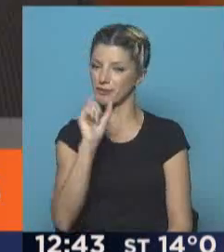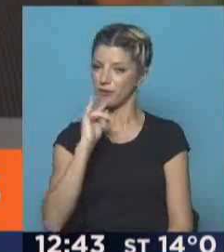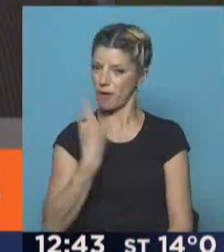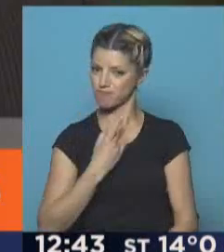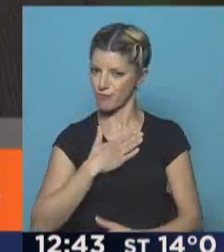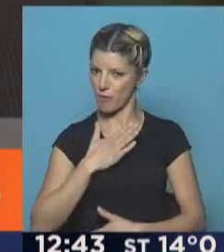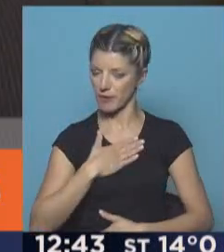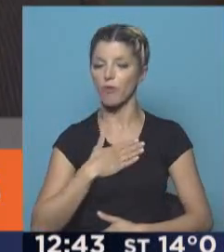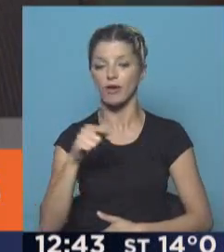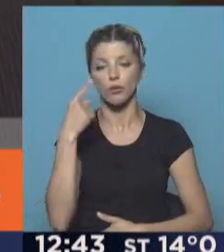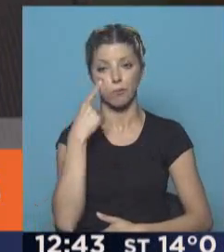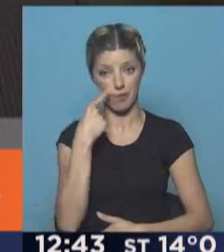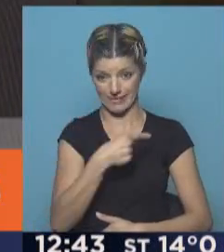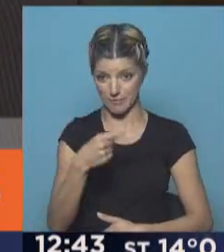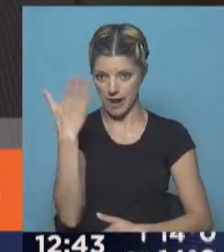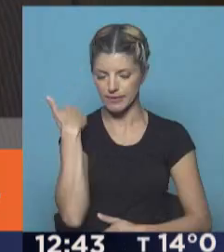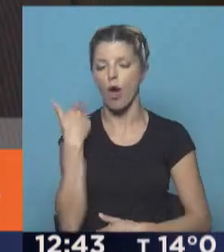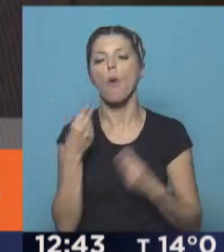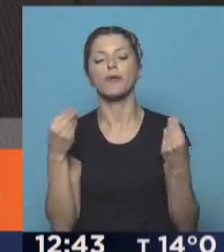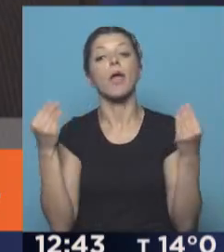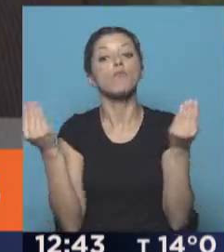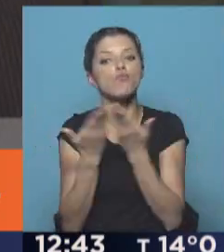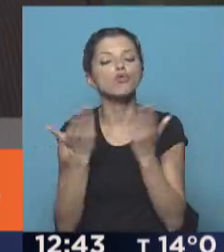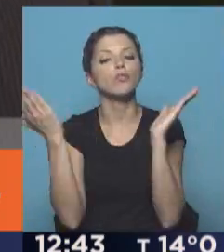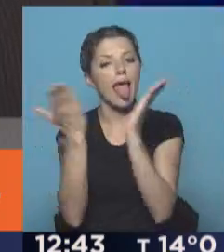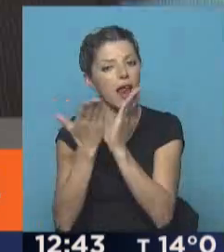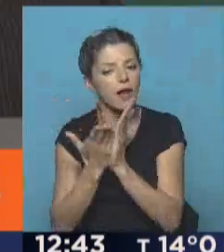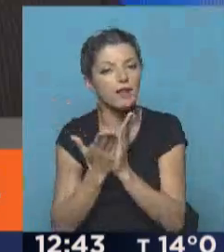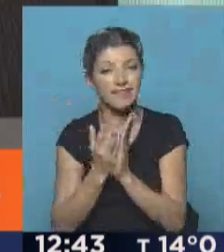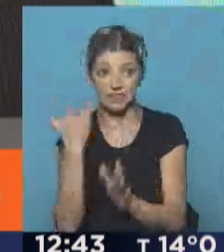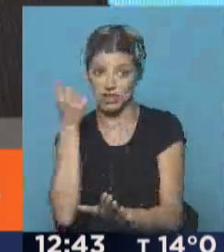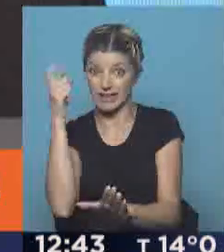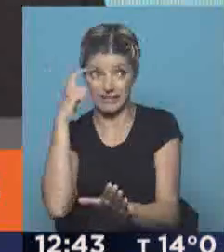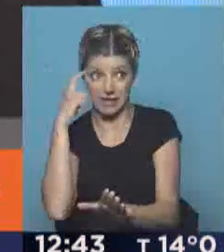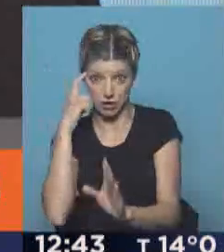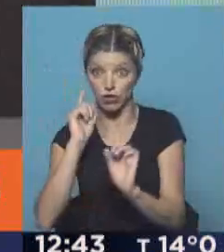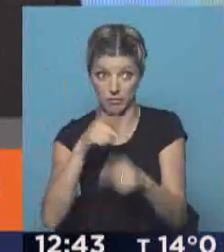se ha dado a conocer esta semana, sobre todo porque hay muchos estudios y ya estudios psiquiátricos, como bien